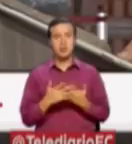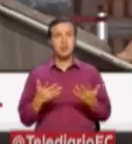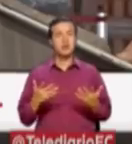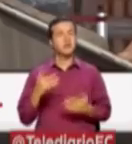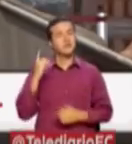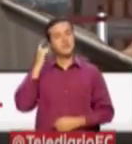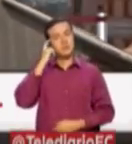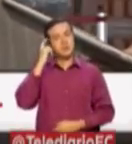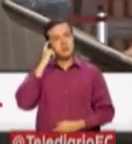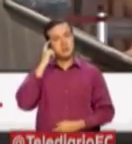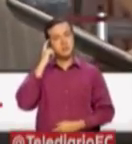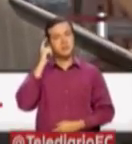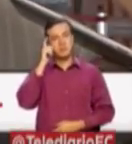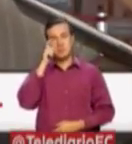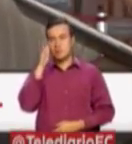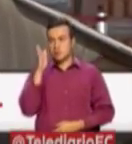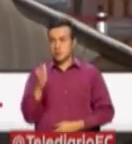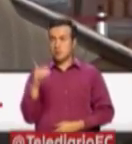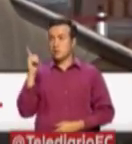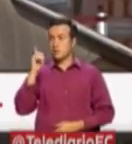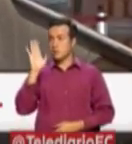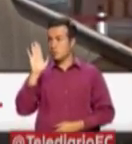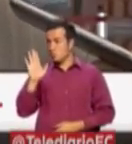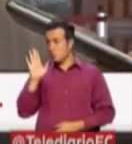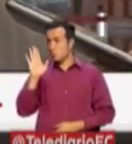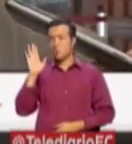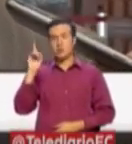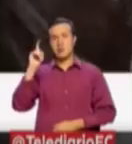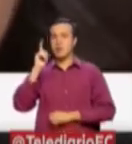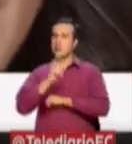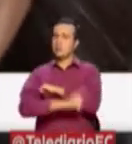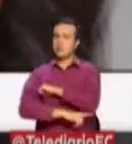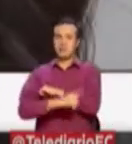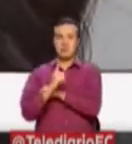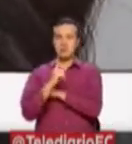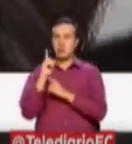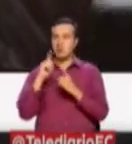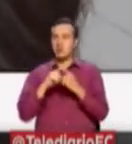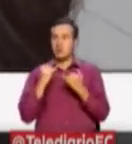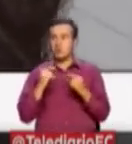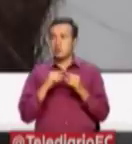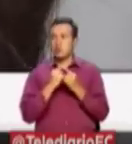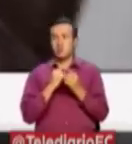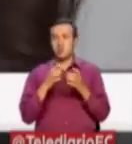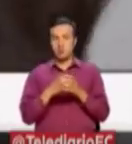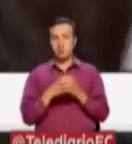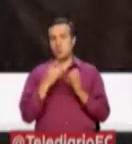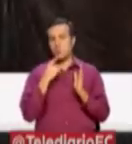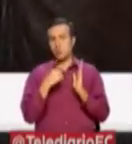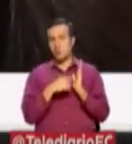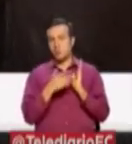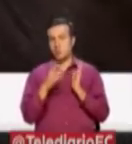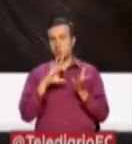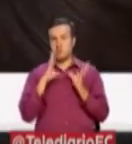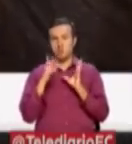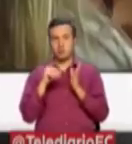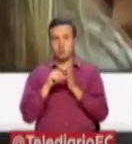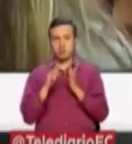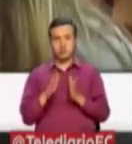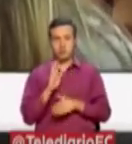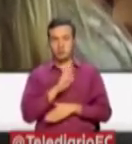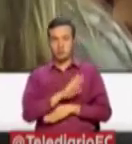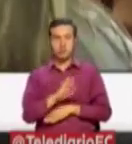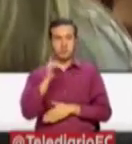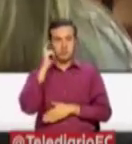consideramos que el fiscal debería ser censurado al momento hay bancadas como la de los autodenominados revolución ciudadana